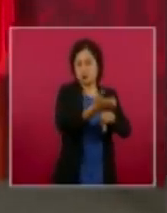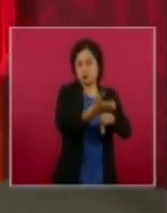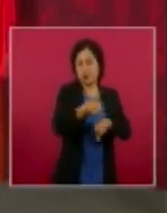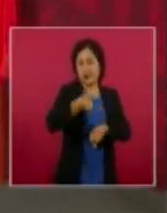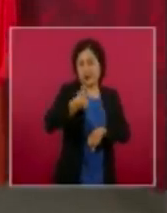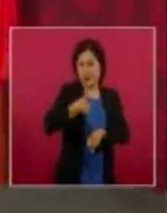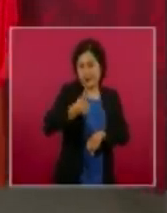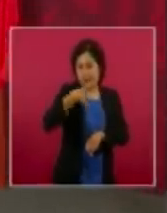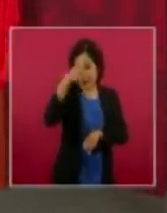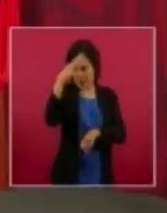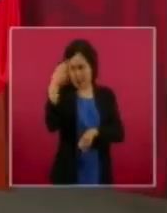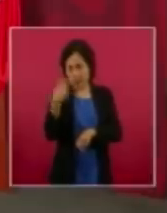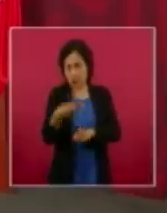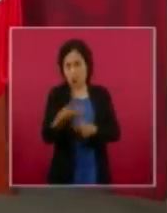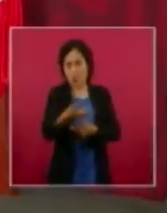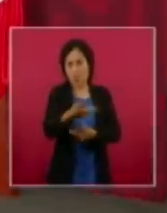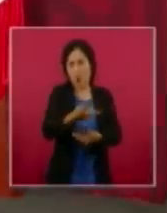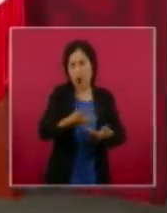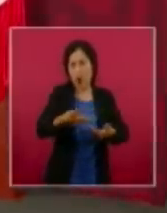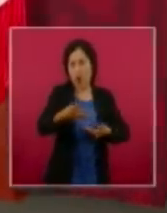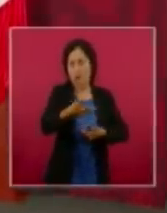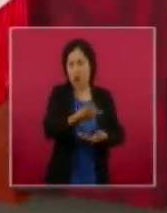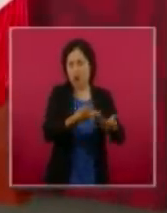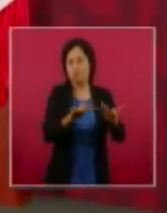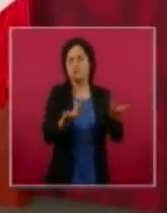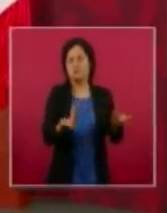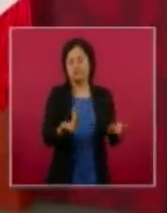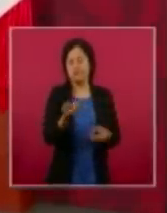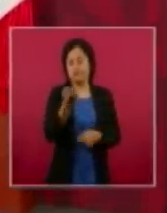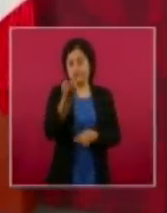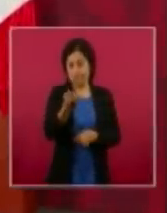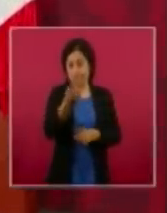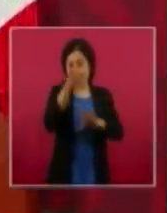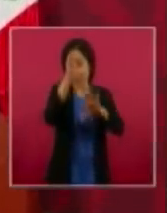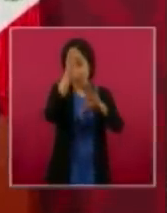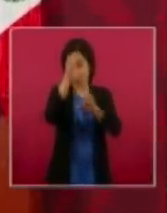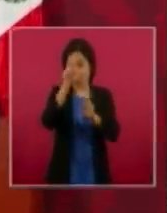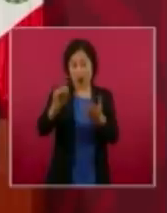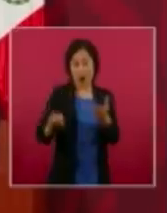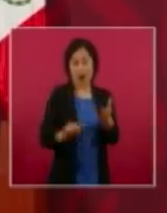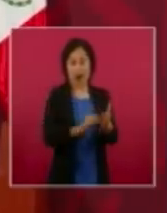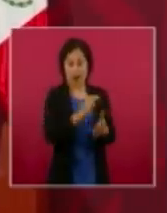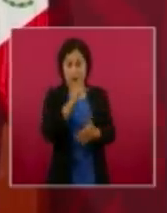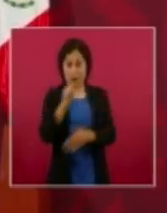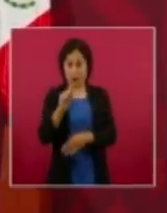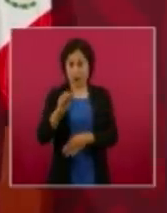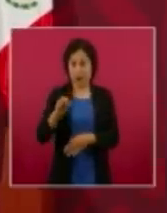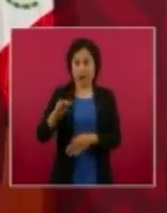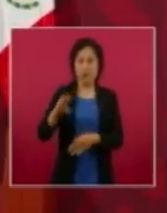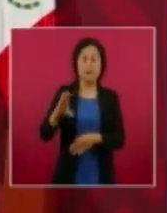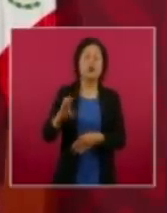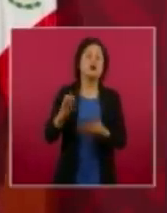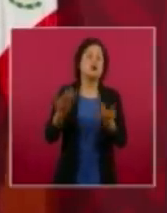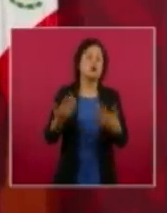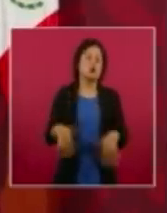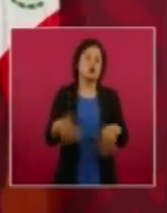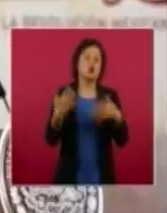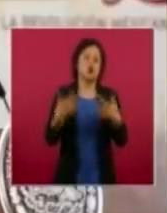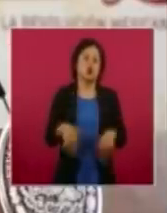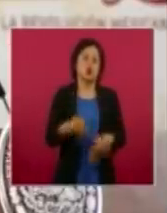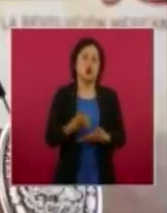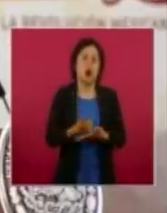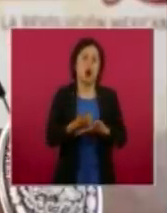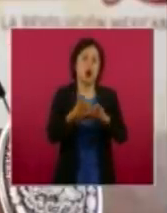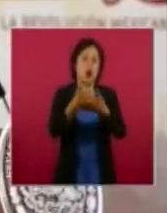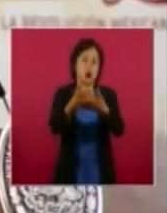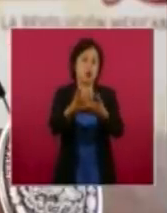Unidos, México es clave. En términos de políticas migratorias, México ha sido clave y creo que ahorita es